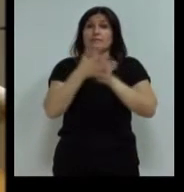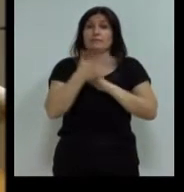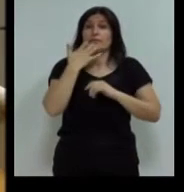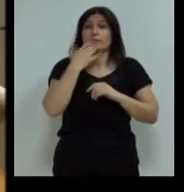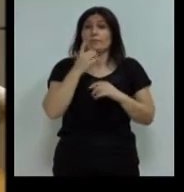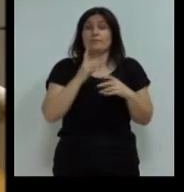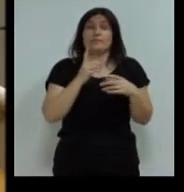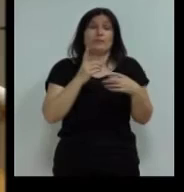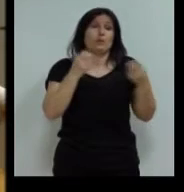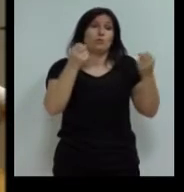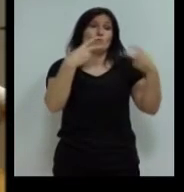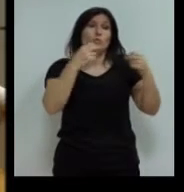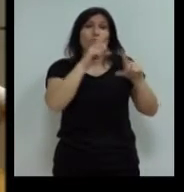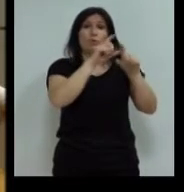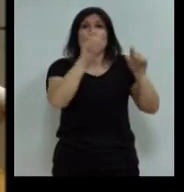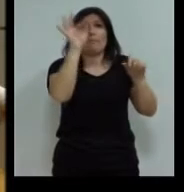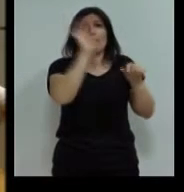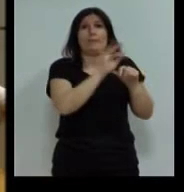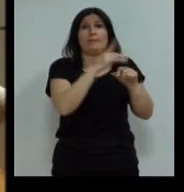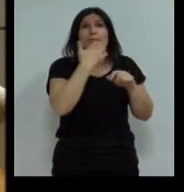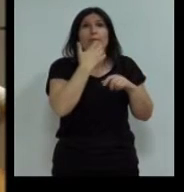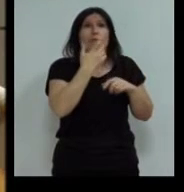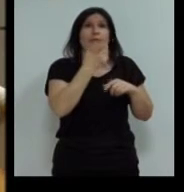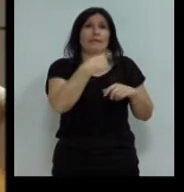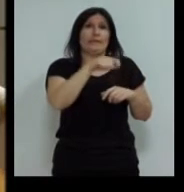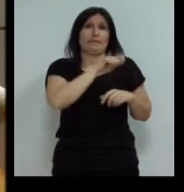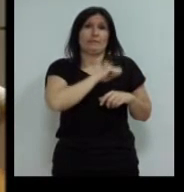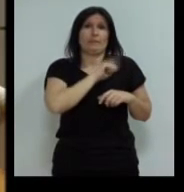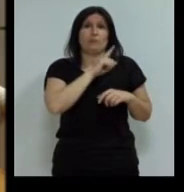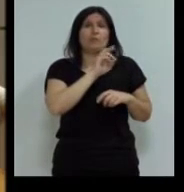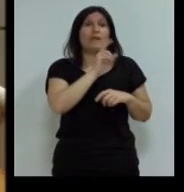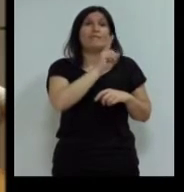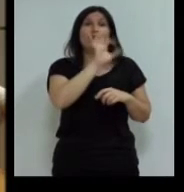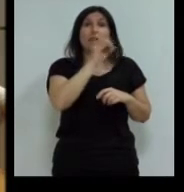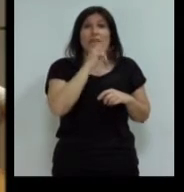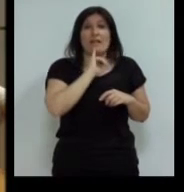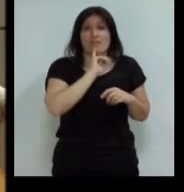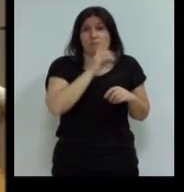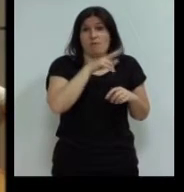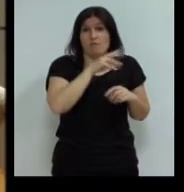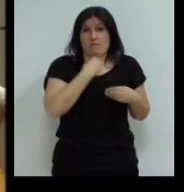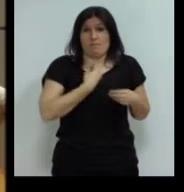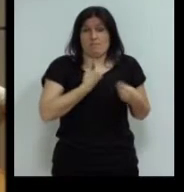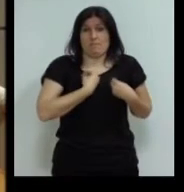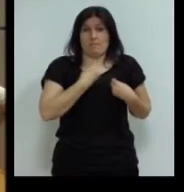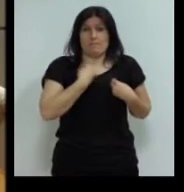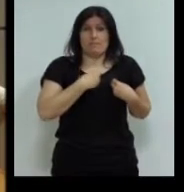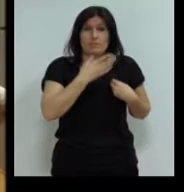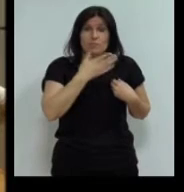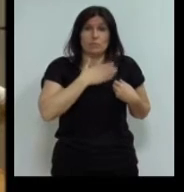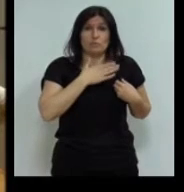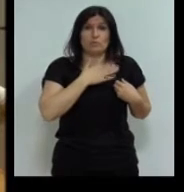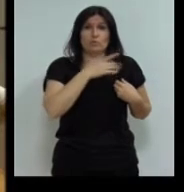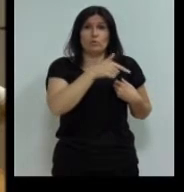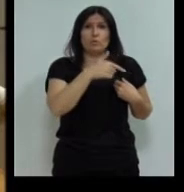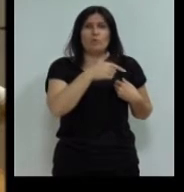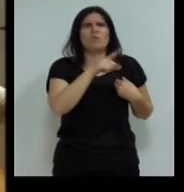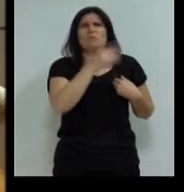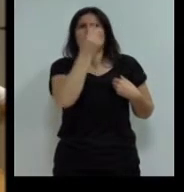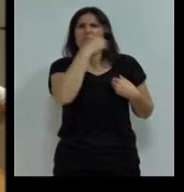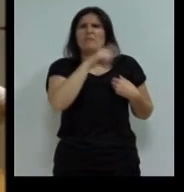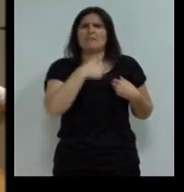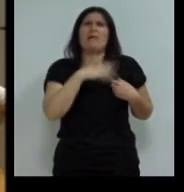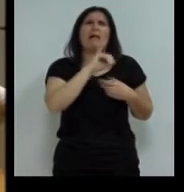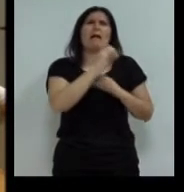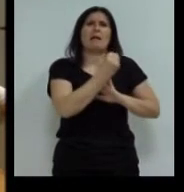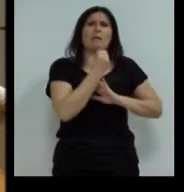versión subtitulada de, por ejemplo, en español de una versión original, yo no tengo por qué mirar esto, porque se supone que tú tienes un apoyo